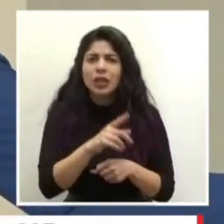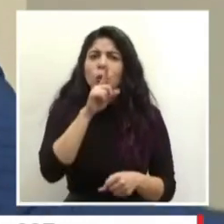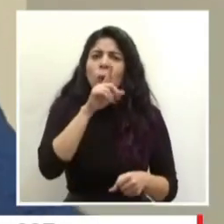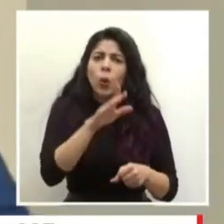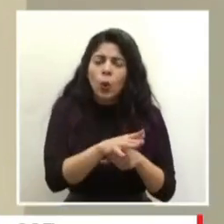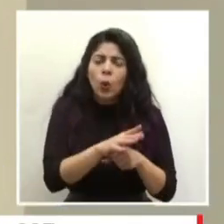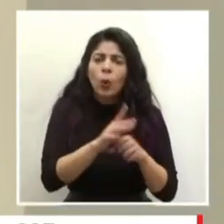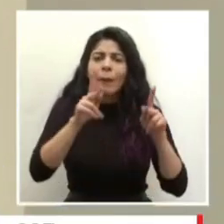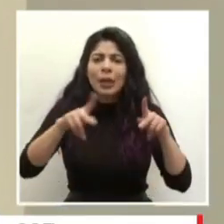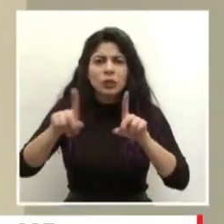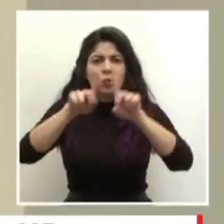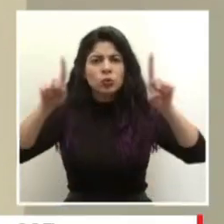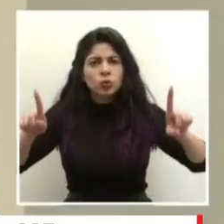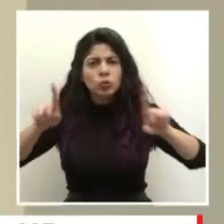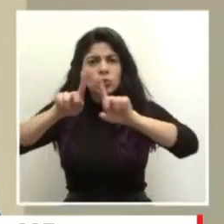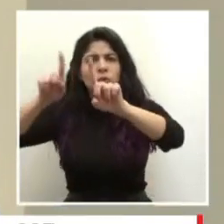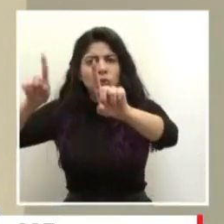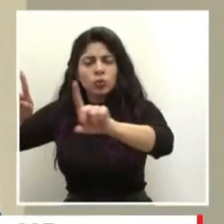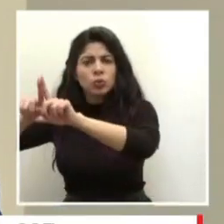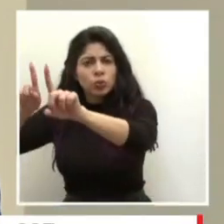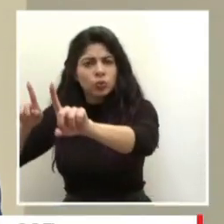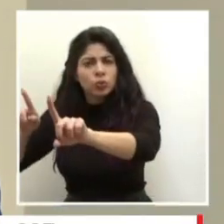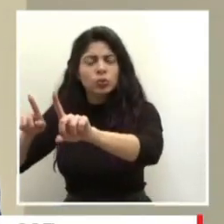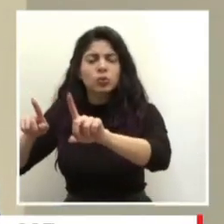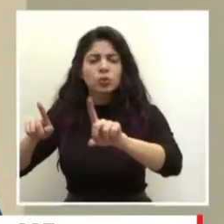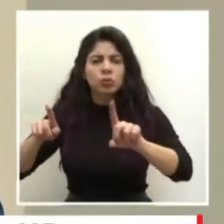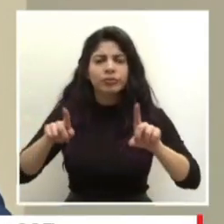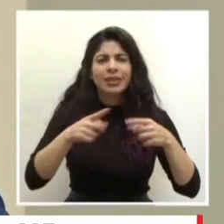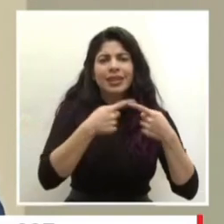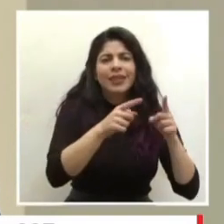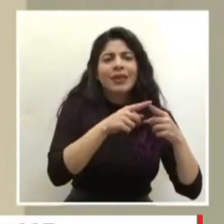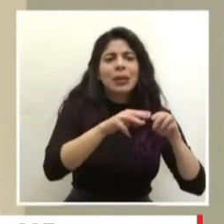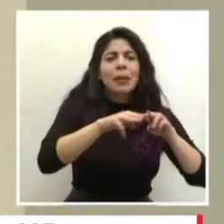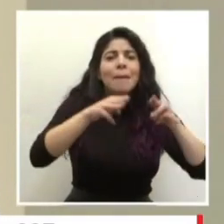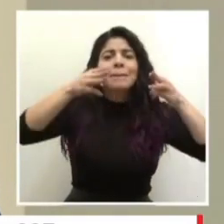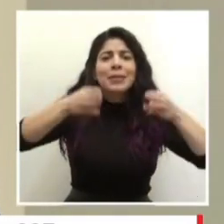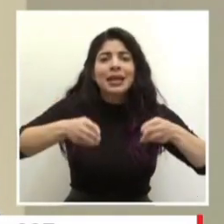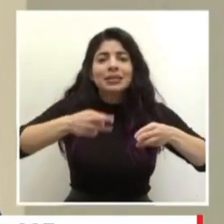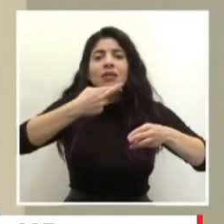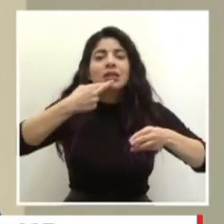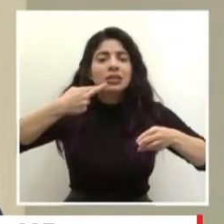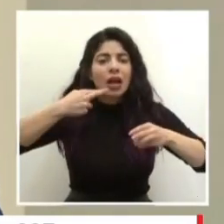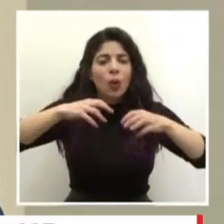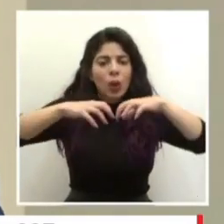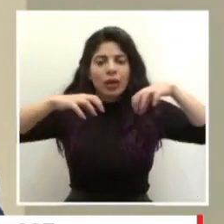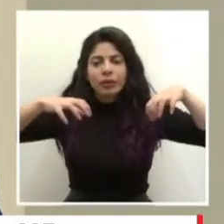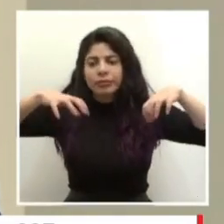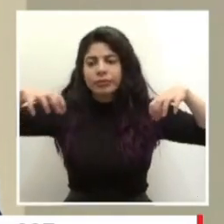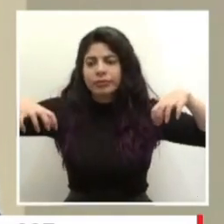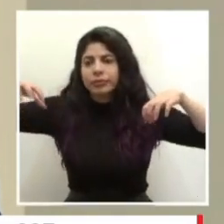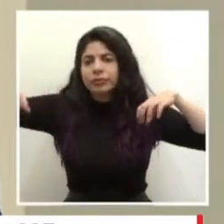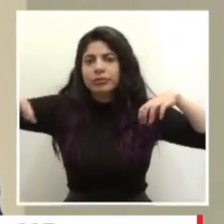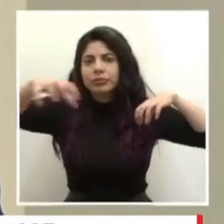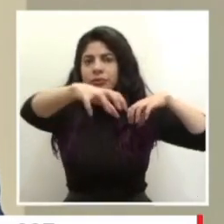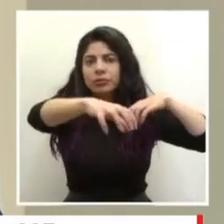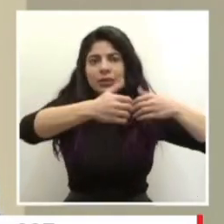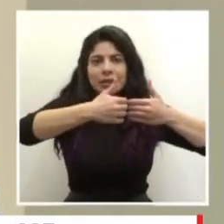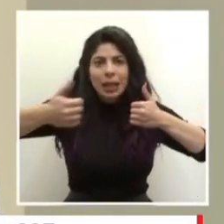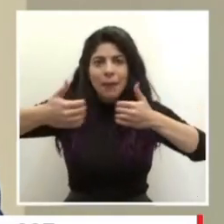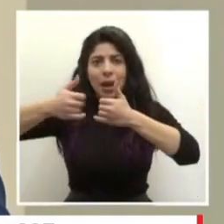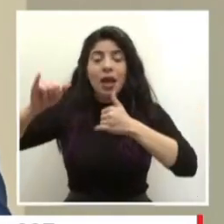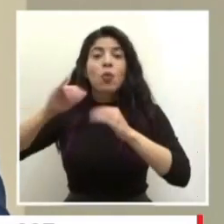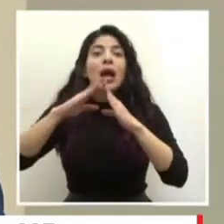los distanciamientos entre las diferentes mesas para los restaurantes o los centros de alimentación, como ya hablábamos en